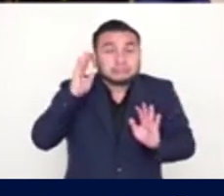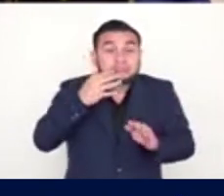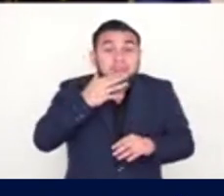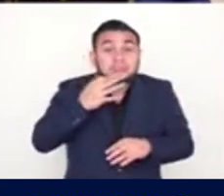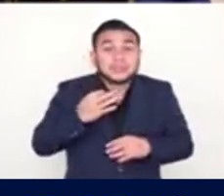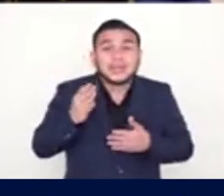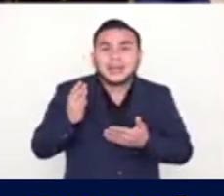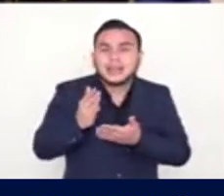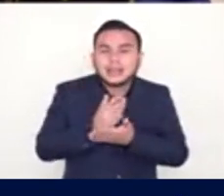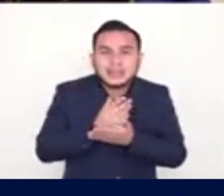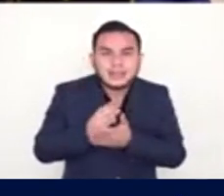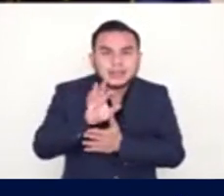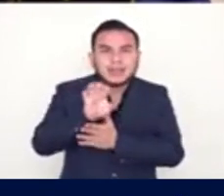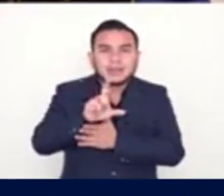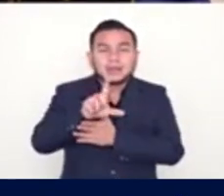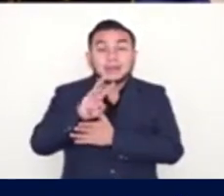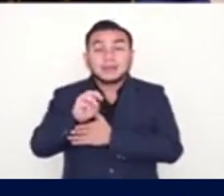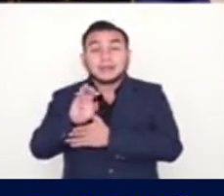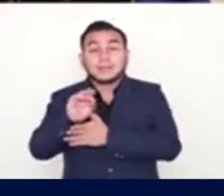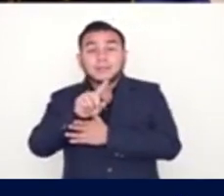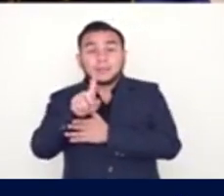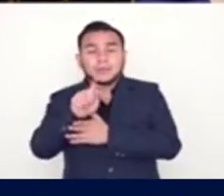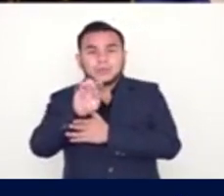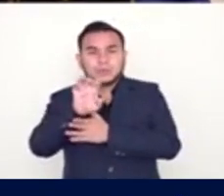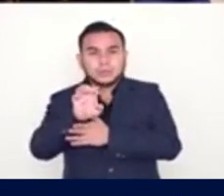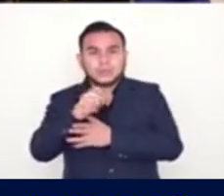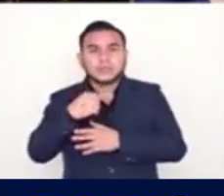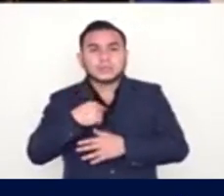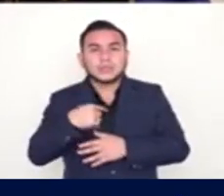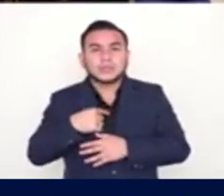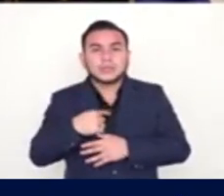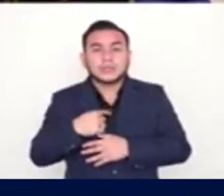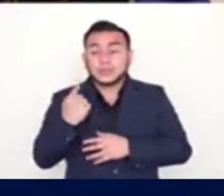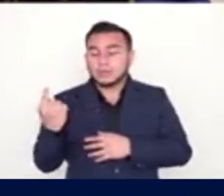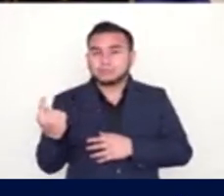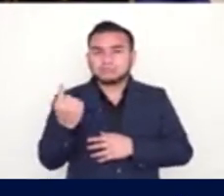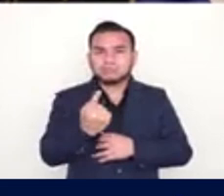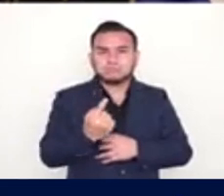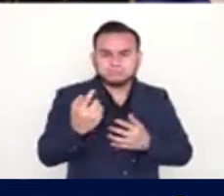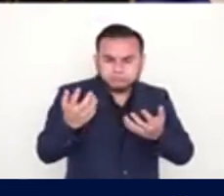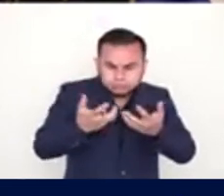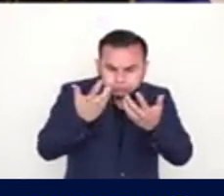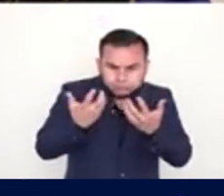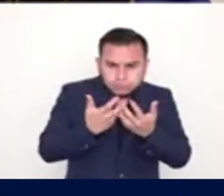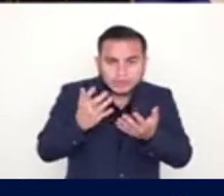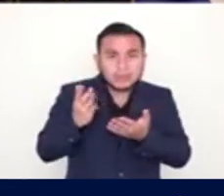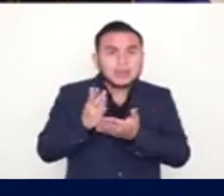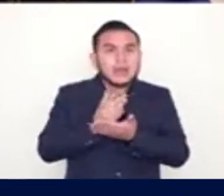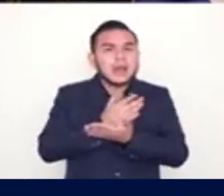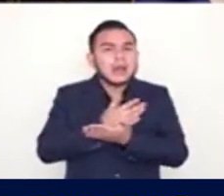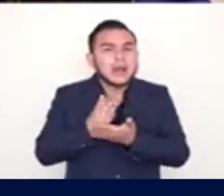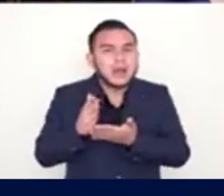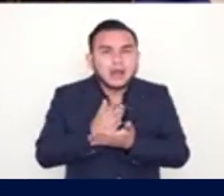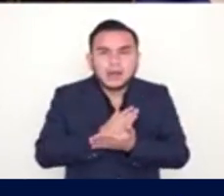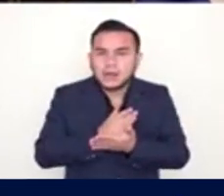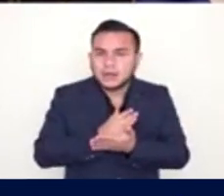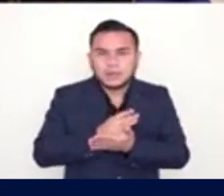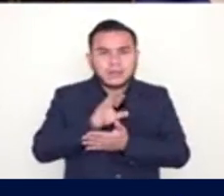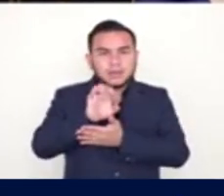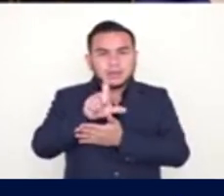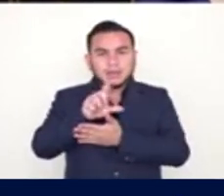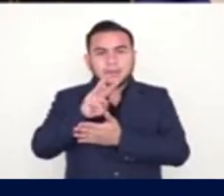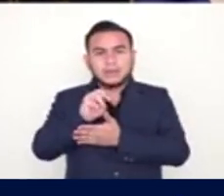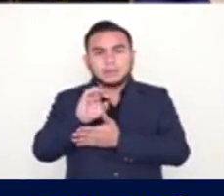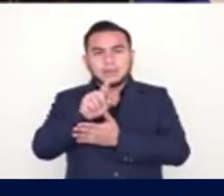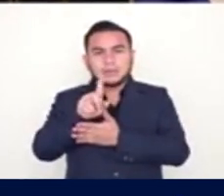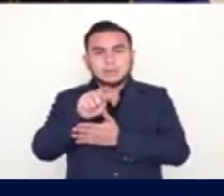Ahorita no hay documentos del Mozote en el Estado Mayor. Yo mandé a buscar gente independiente y no hay documentos del Mozote en el Estado Mayor. Tú